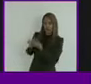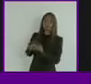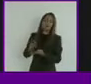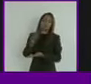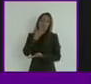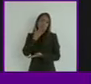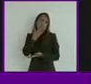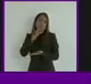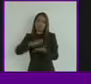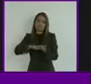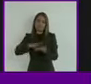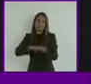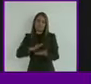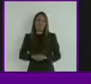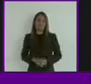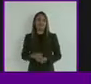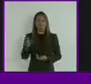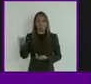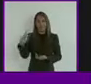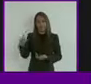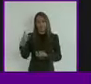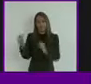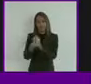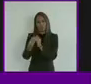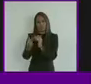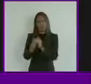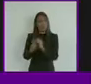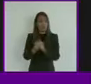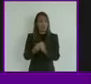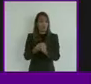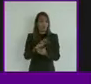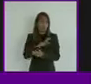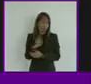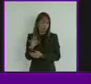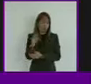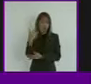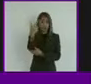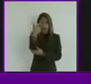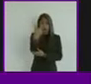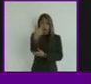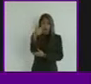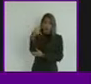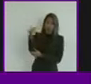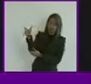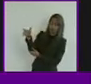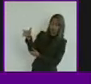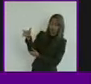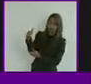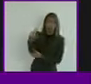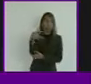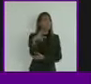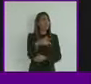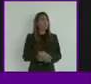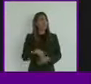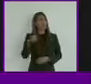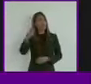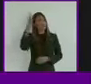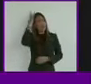también importante ahí en clase. Entonces, si quieres voltear de repente, esta, es optativo, no es obligatorio. Es mi titular, ahí. Se